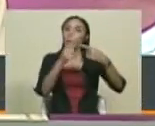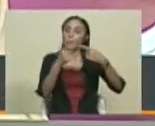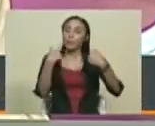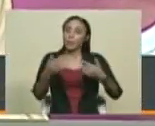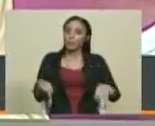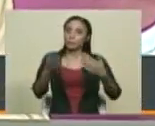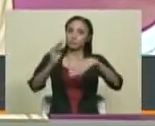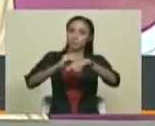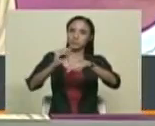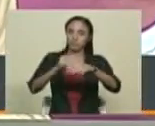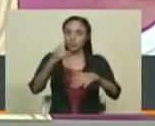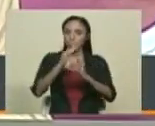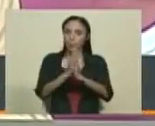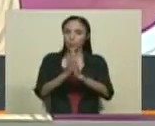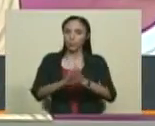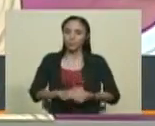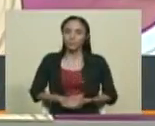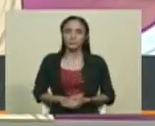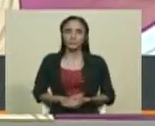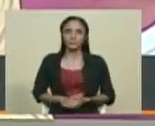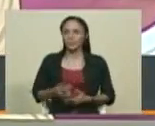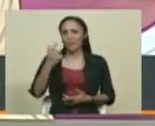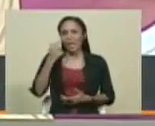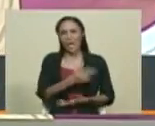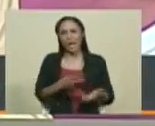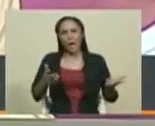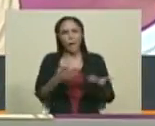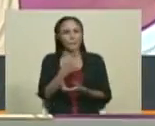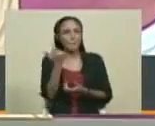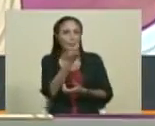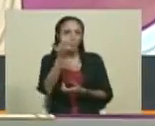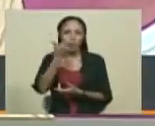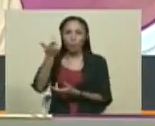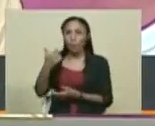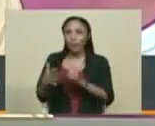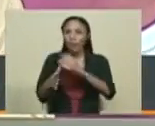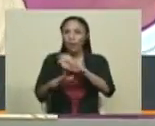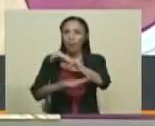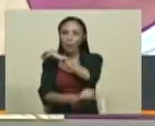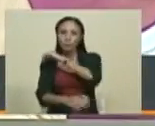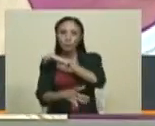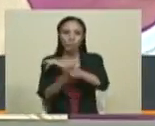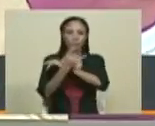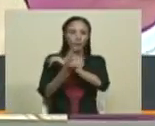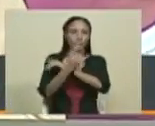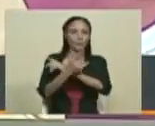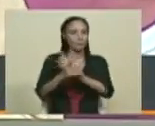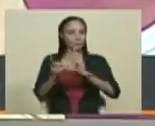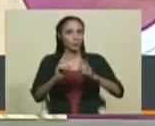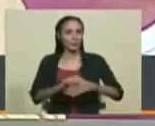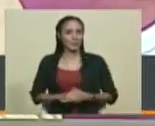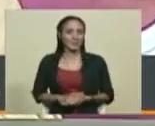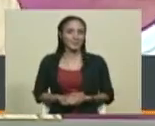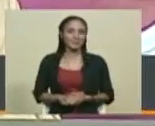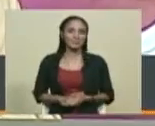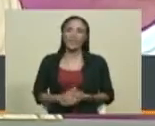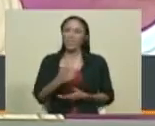exigir. No una cacería de brujas, una revolución ética. De compromiso.